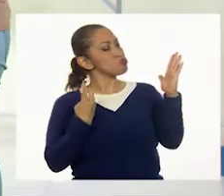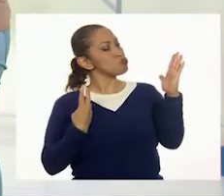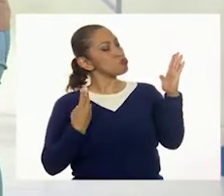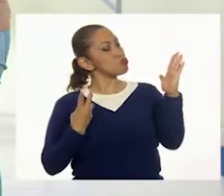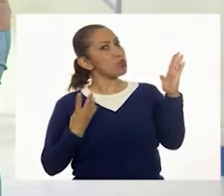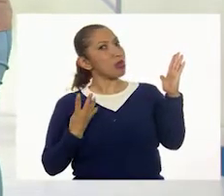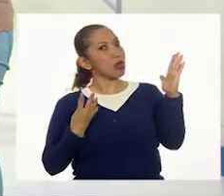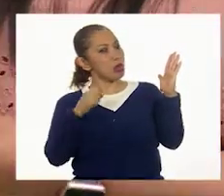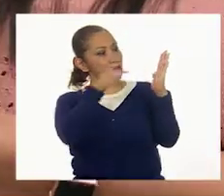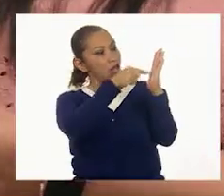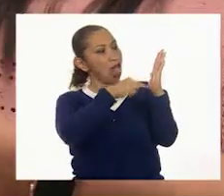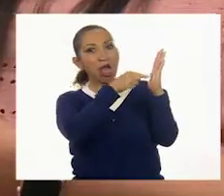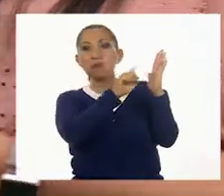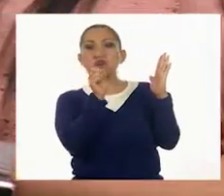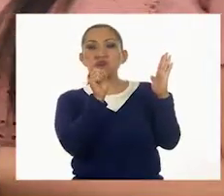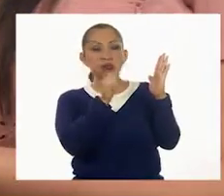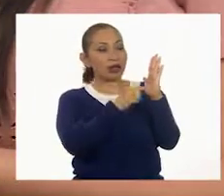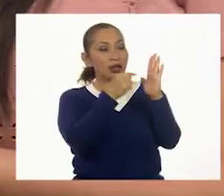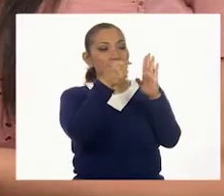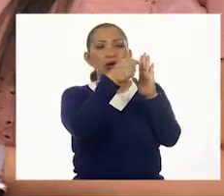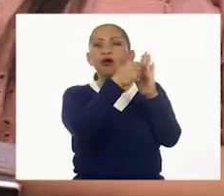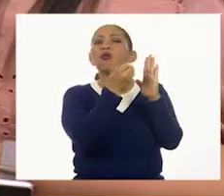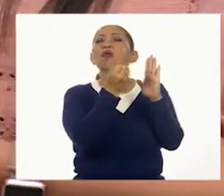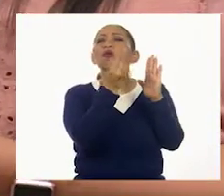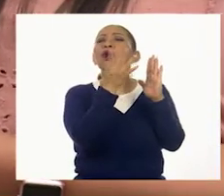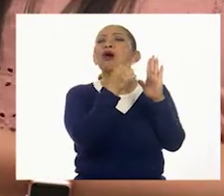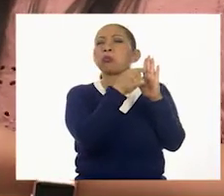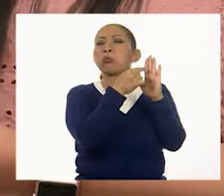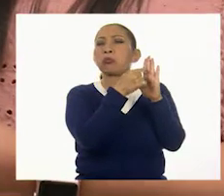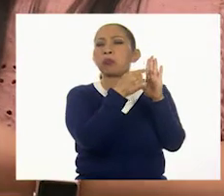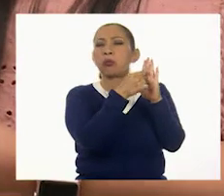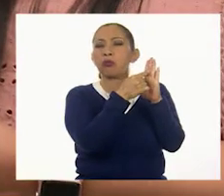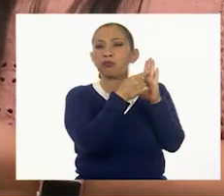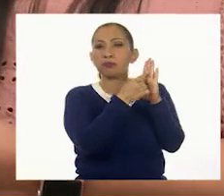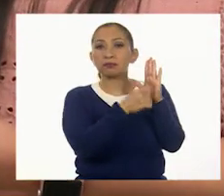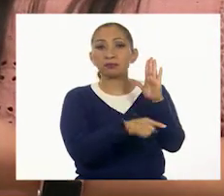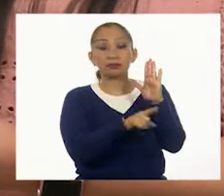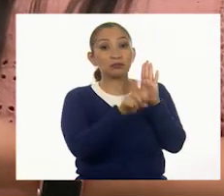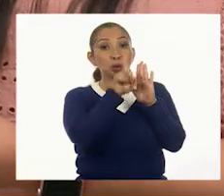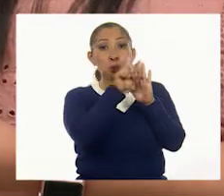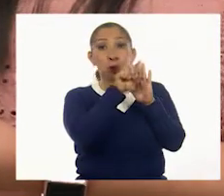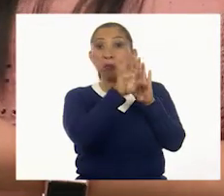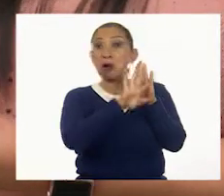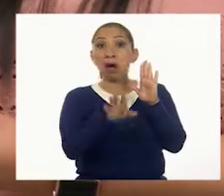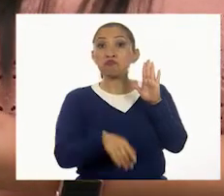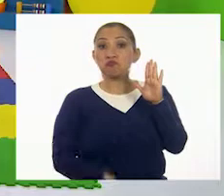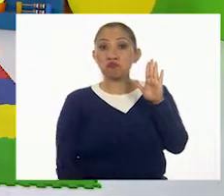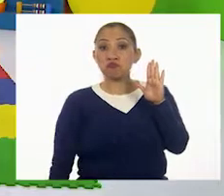pueden hacer así. Así y es. Arriba vamos a contar cuántos puntos hay. ¡1!